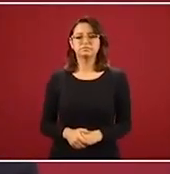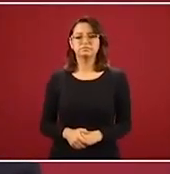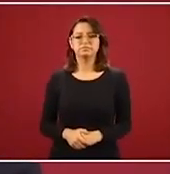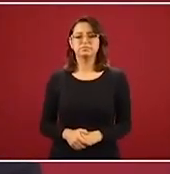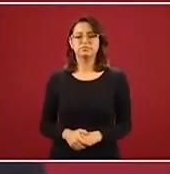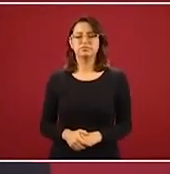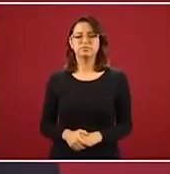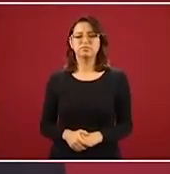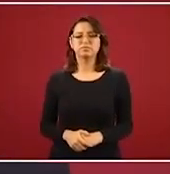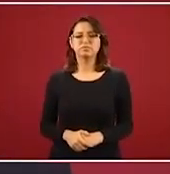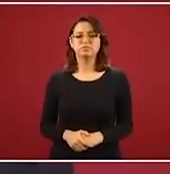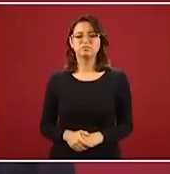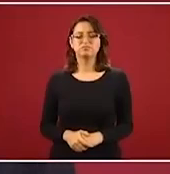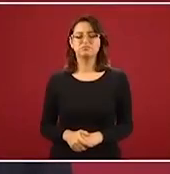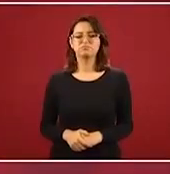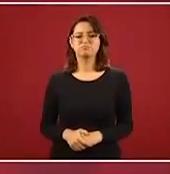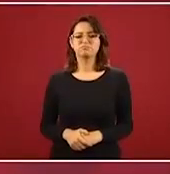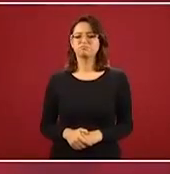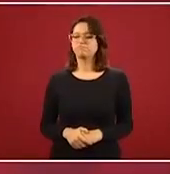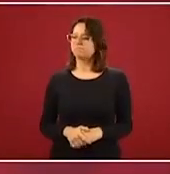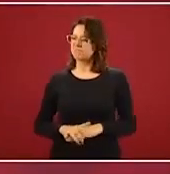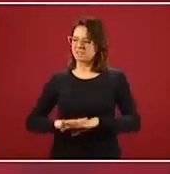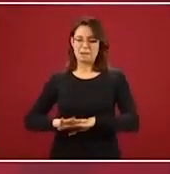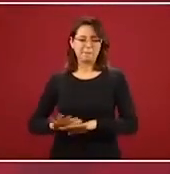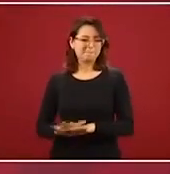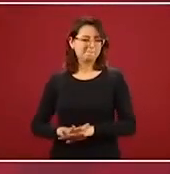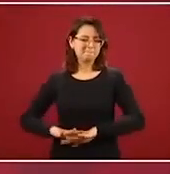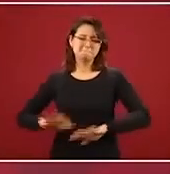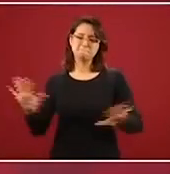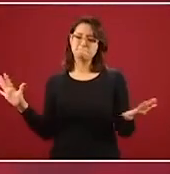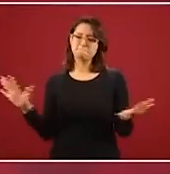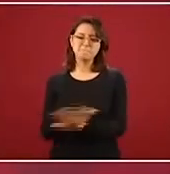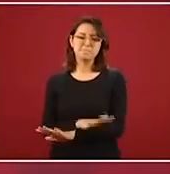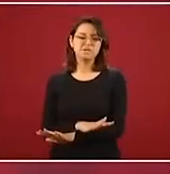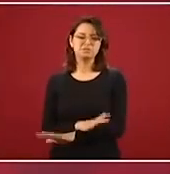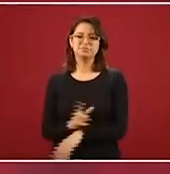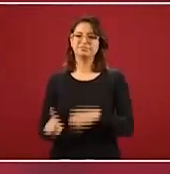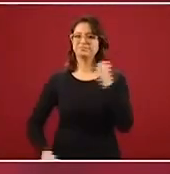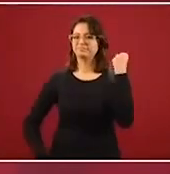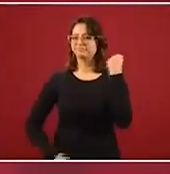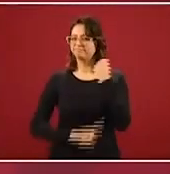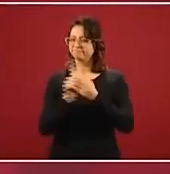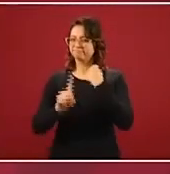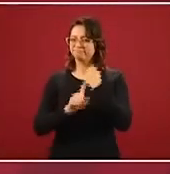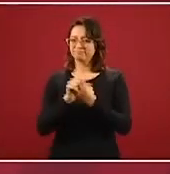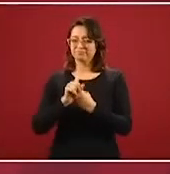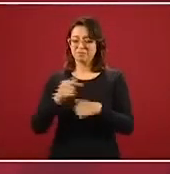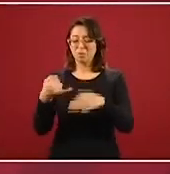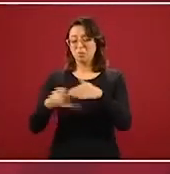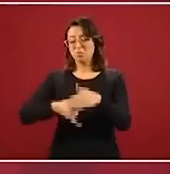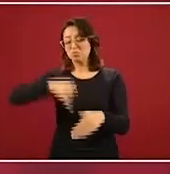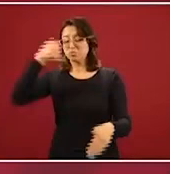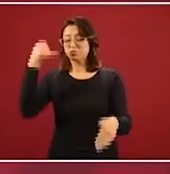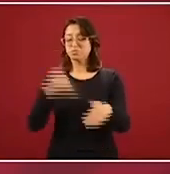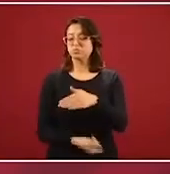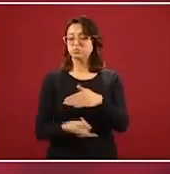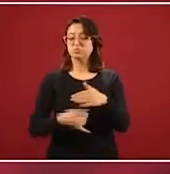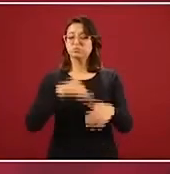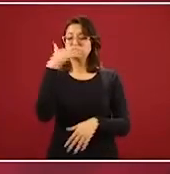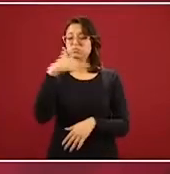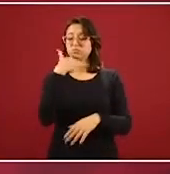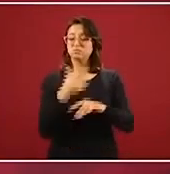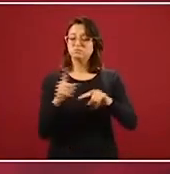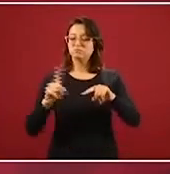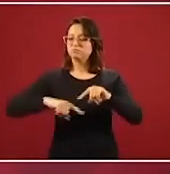Un cambio radical, arrancar de raíz al régimen corrupto.